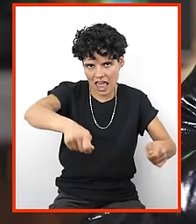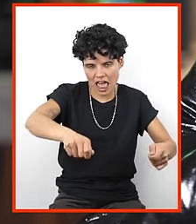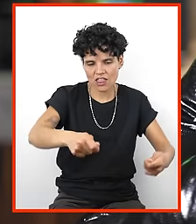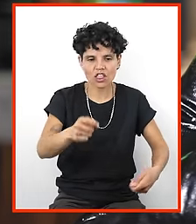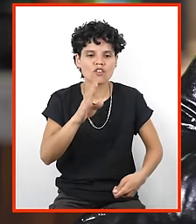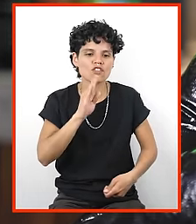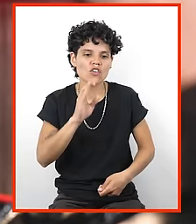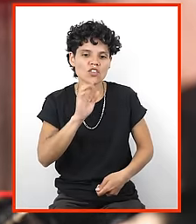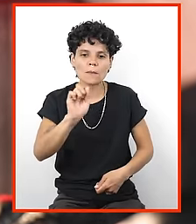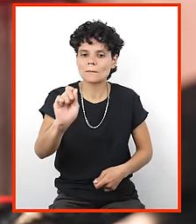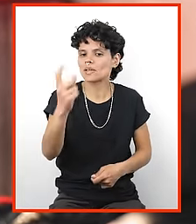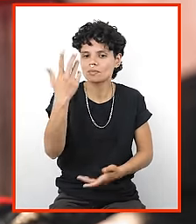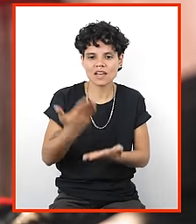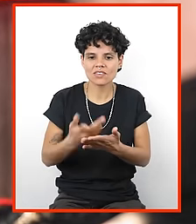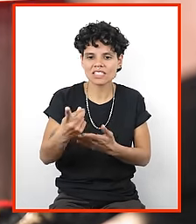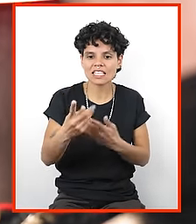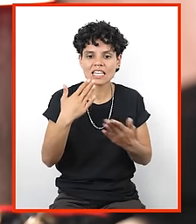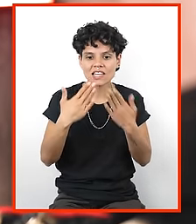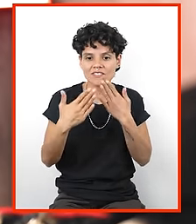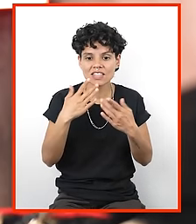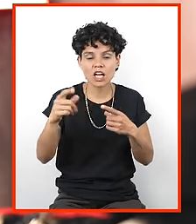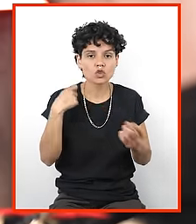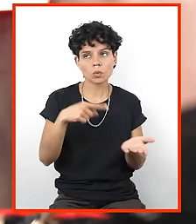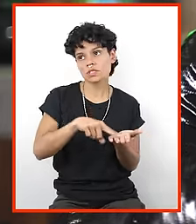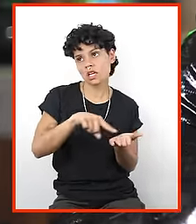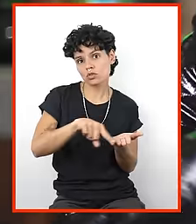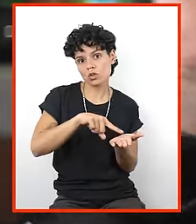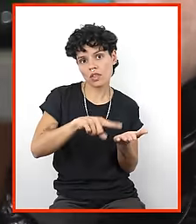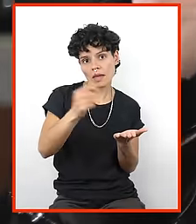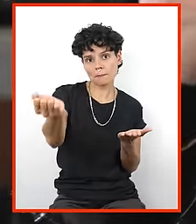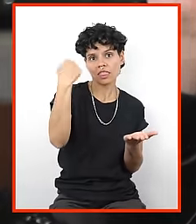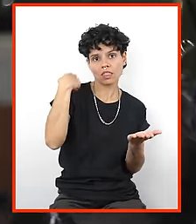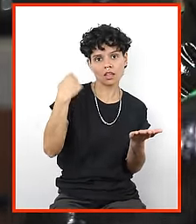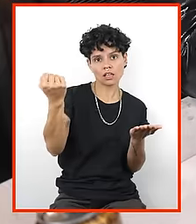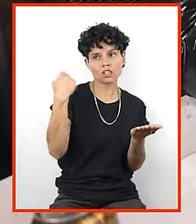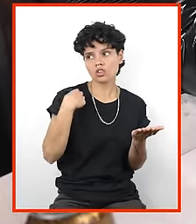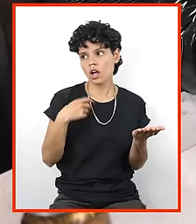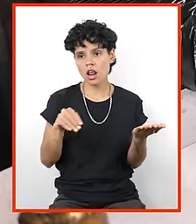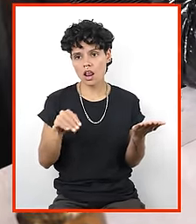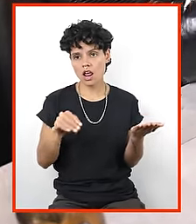Después de esa entrevista. Esa entrevista que estabas mirando el celular y no, no me estabas escuchando. No, no, no.